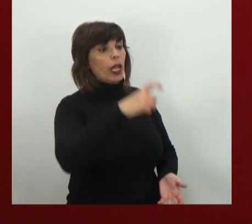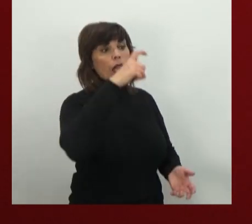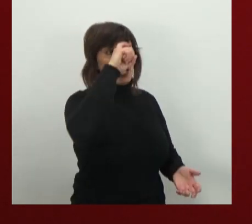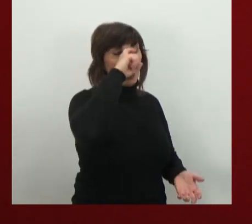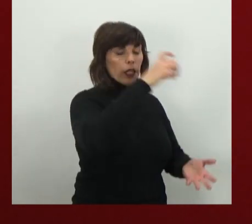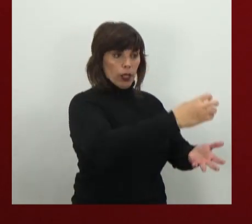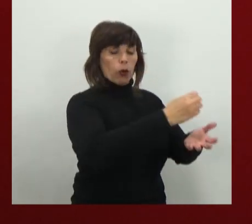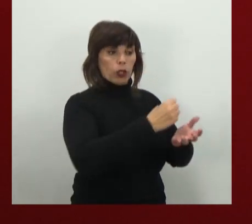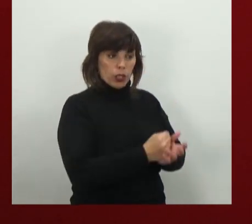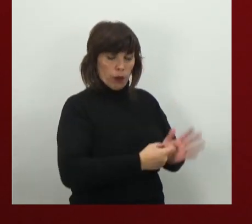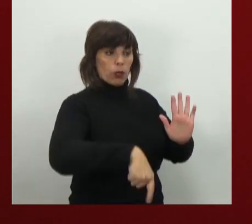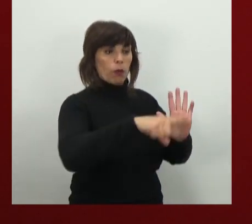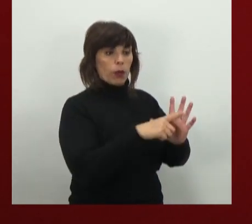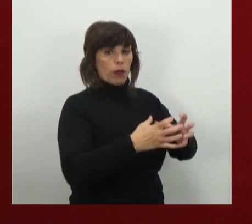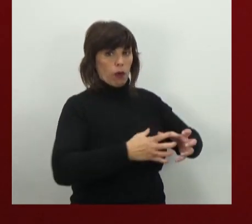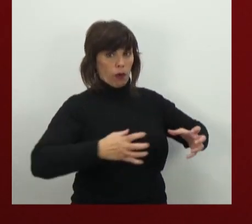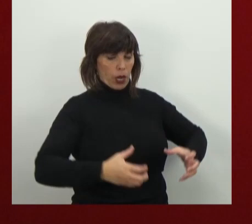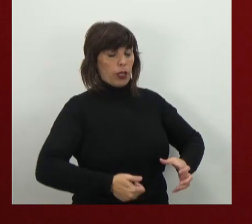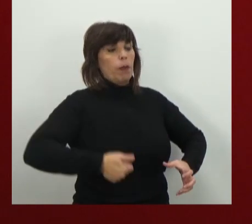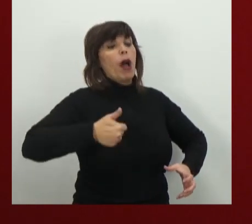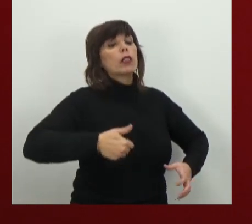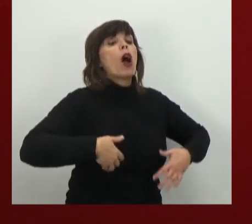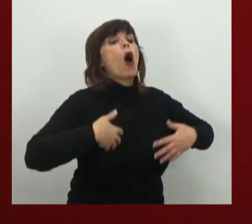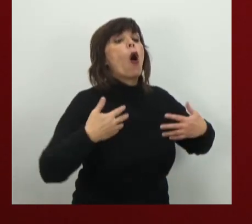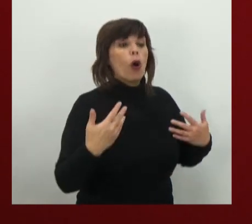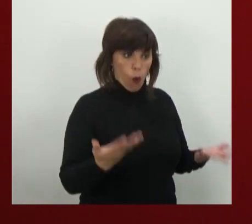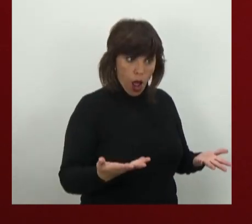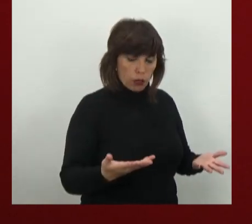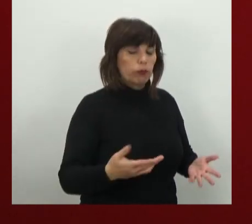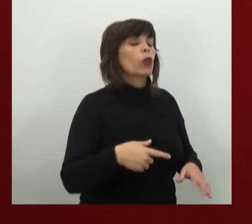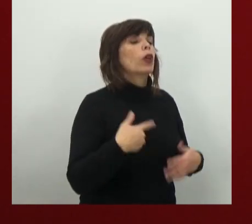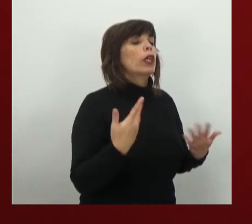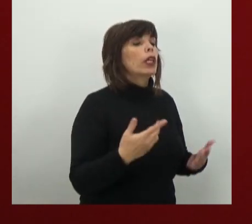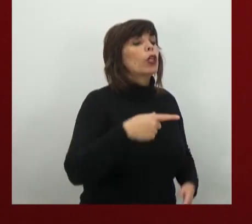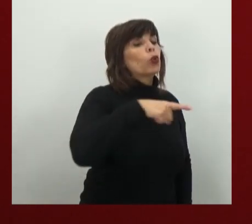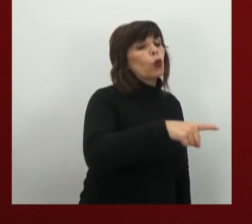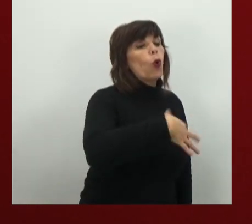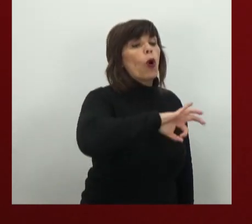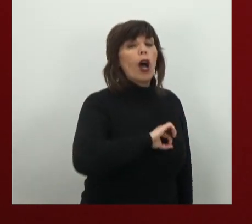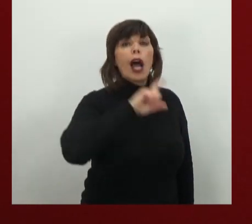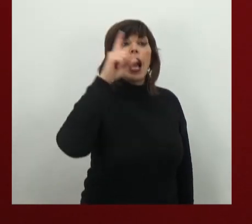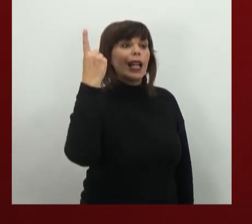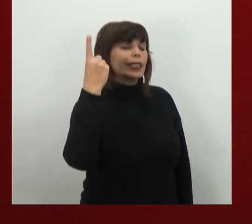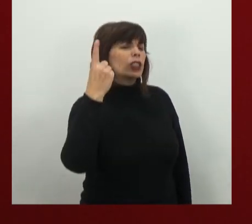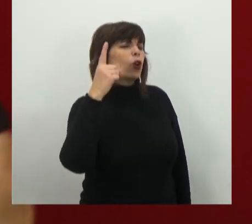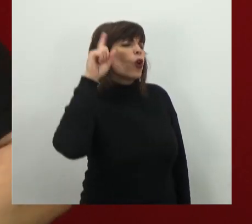Testamento, de la ley, es este. Amarás al Señor tu Dios con todo tu